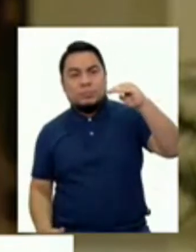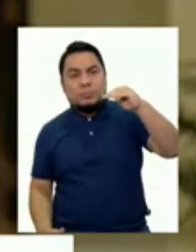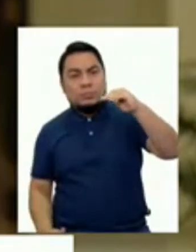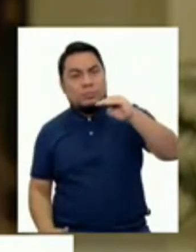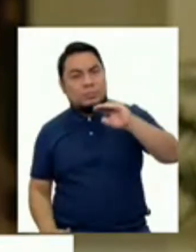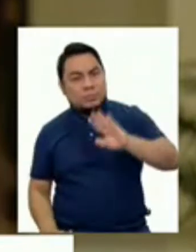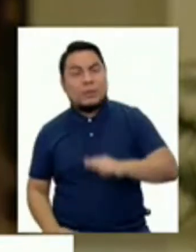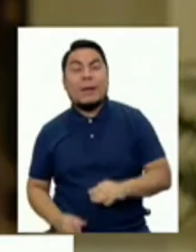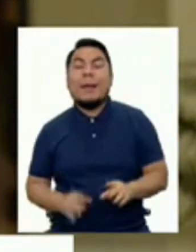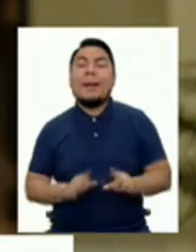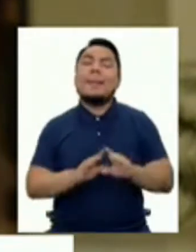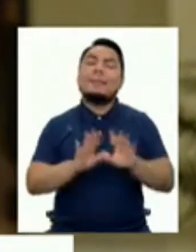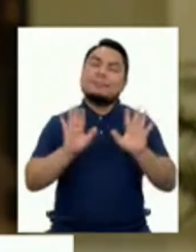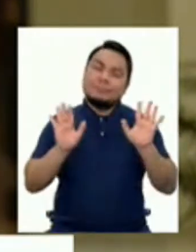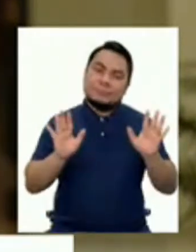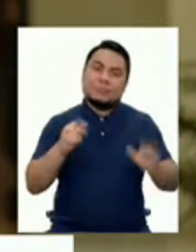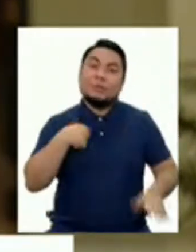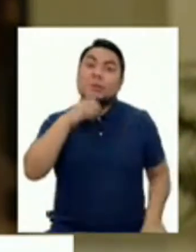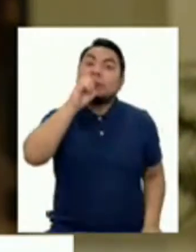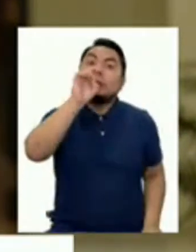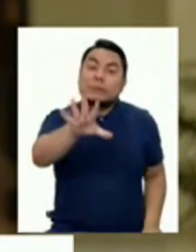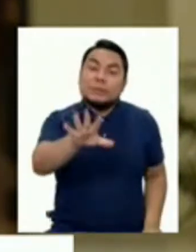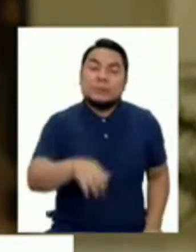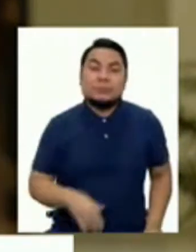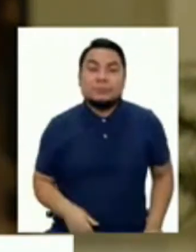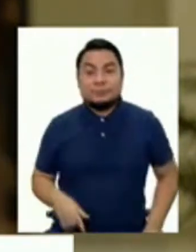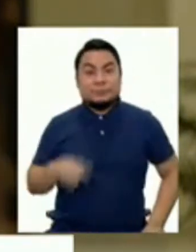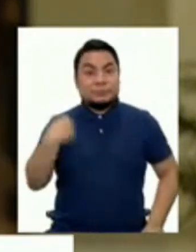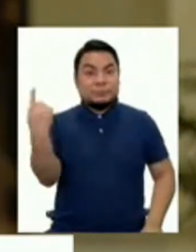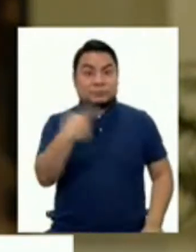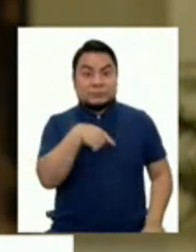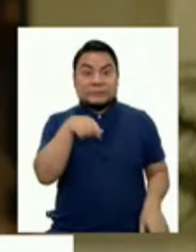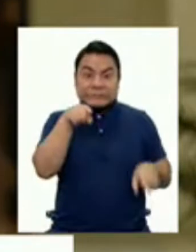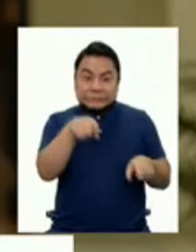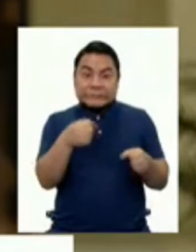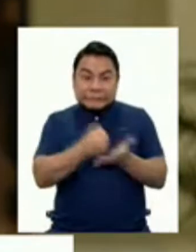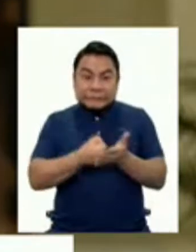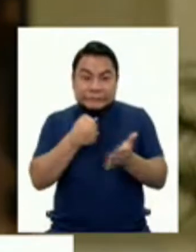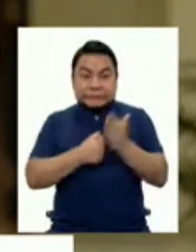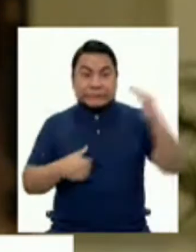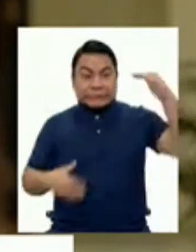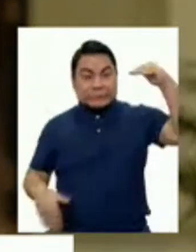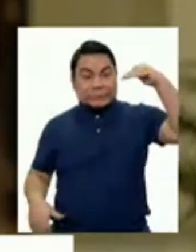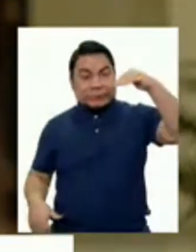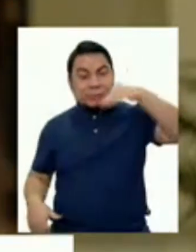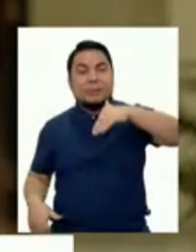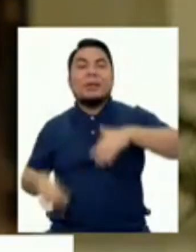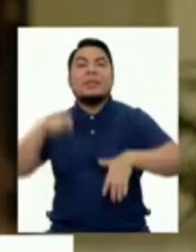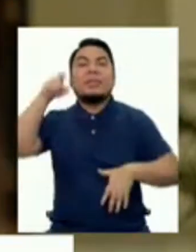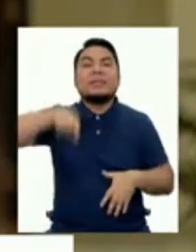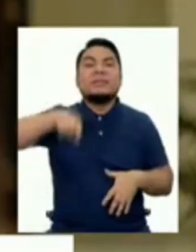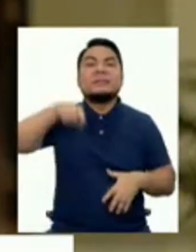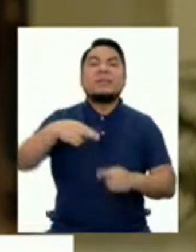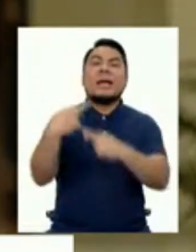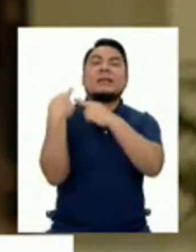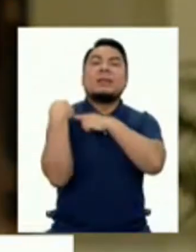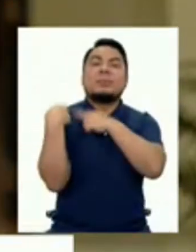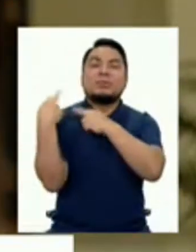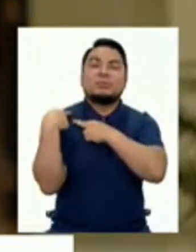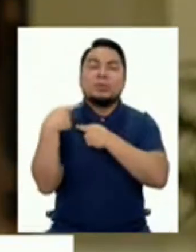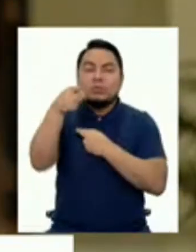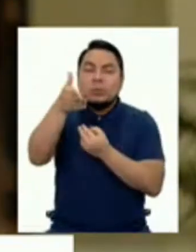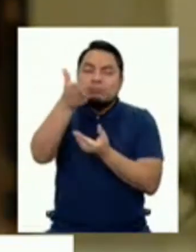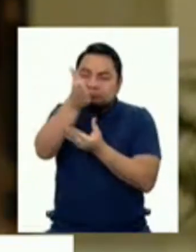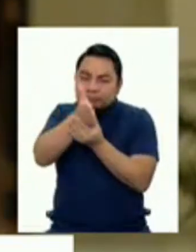Pero lo hemos dicho desde el inicio, para continuar en ese camino, responsabilidad, disciplina